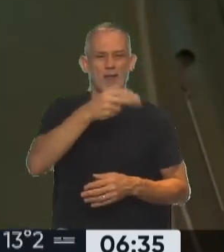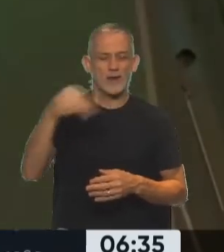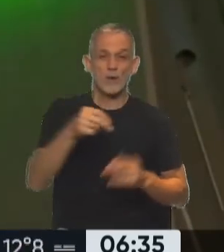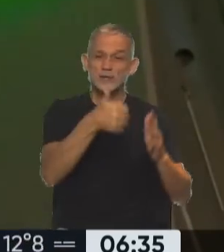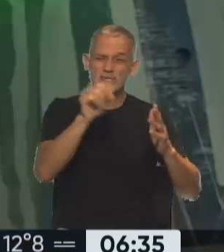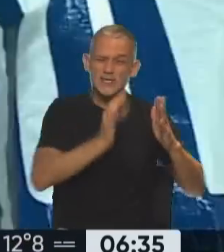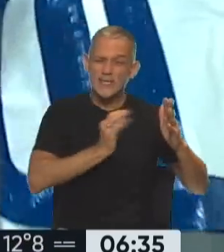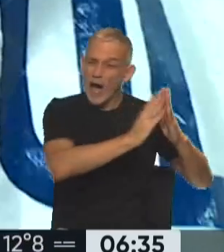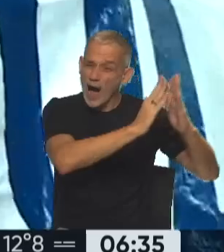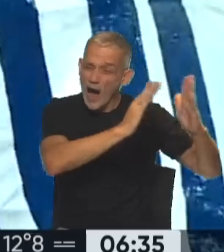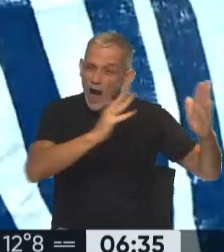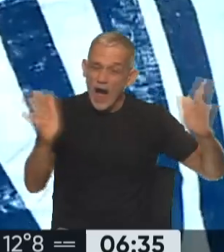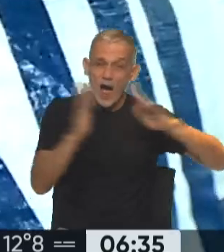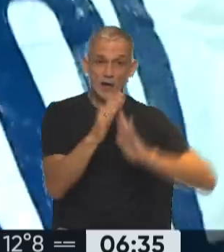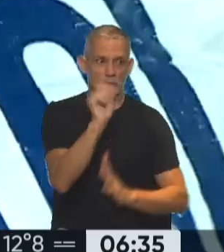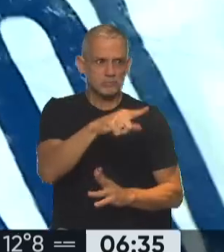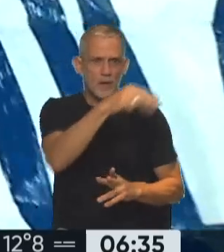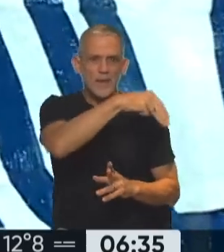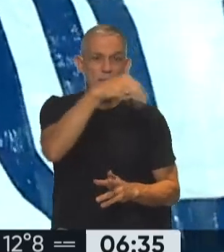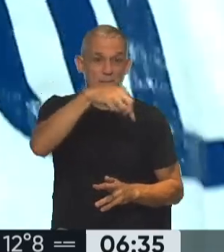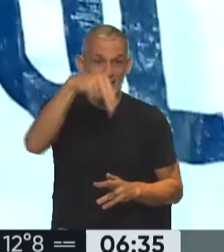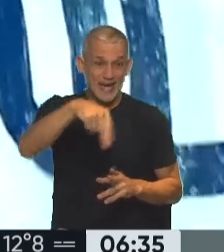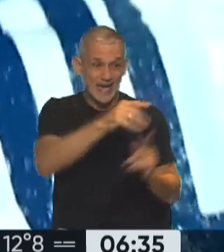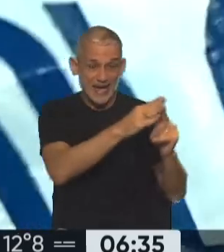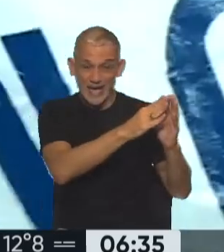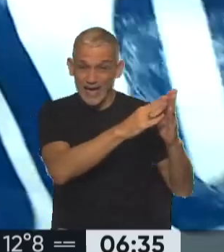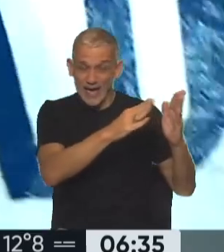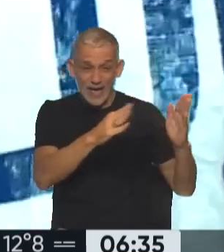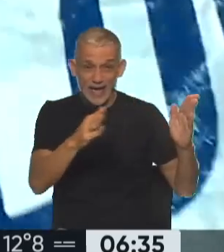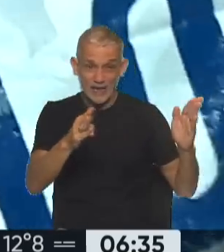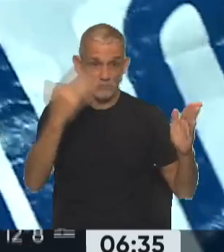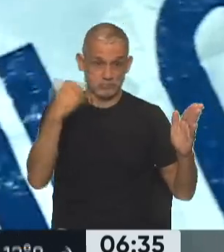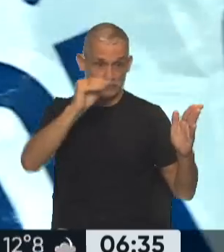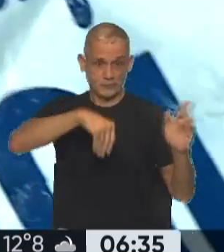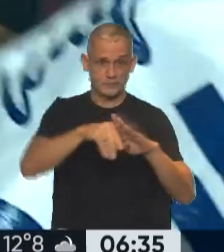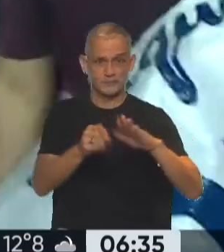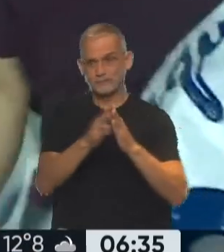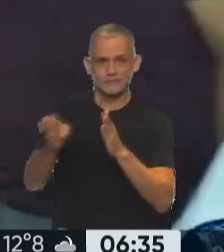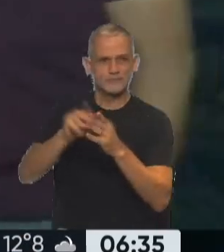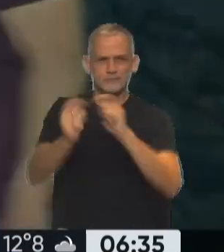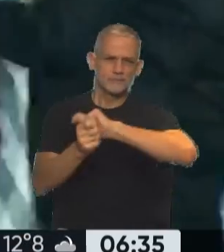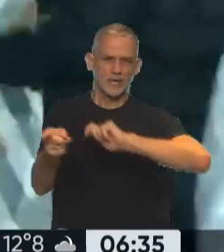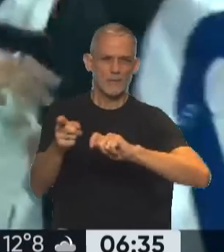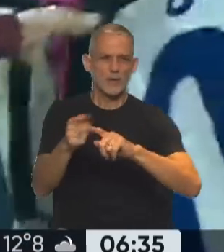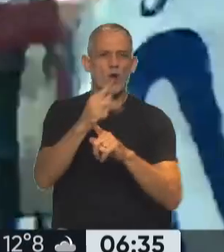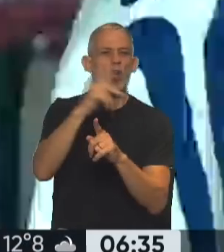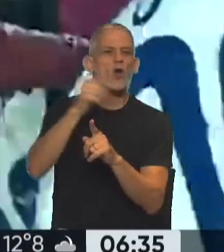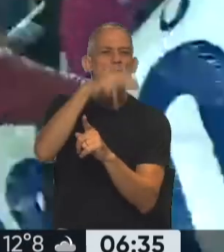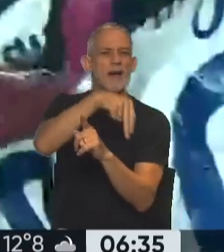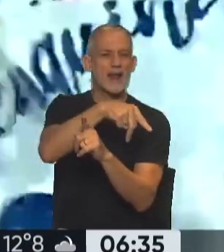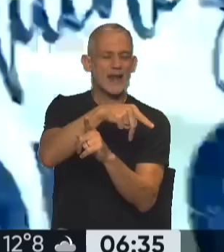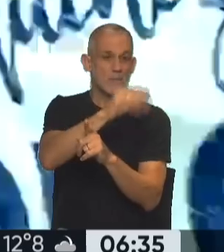60 años donde gobernó el Movimiento Popular Neuquino, esta vez en Marcos Kupman. Cayó,